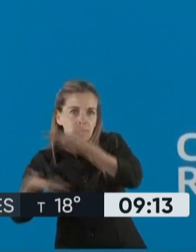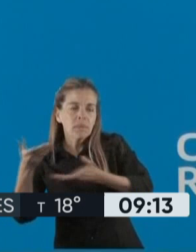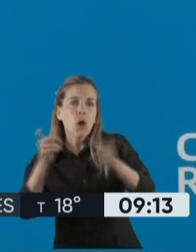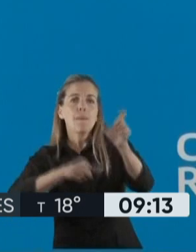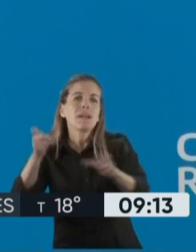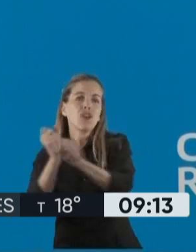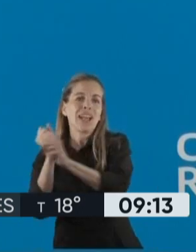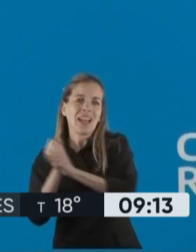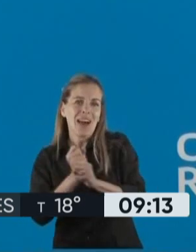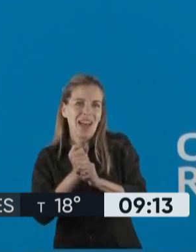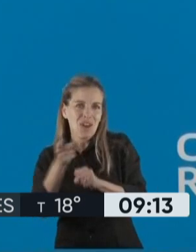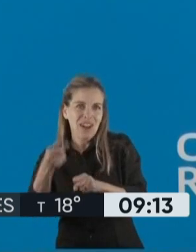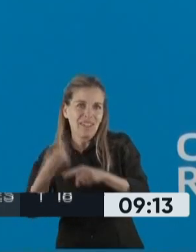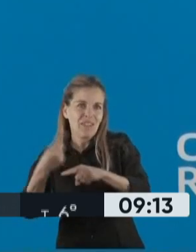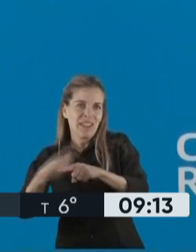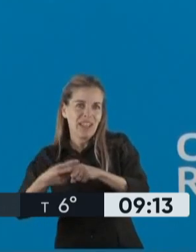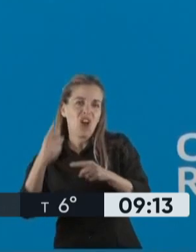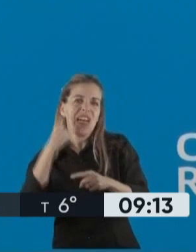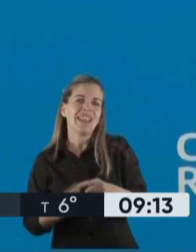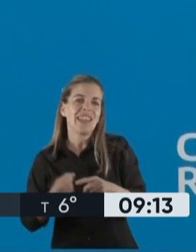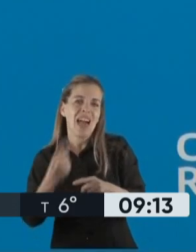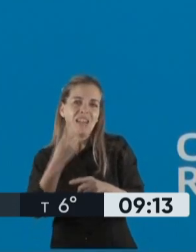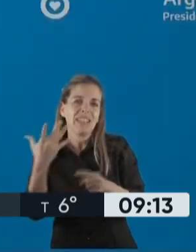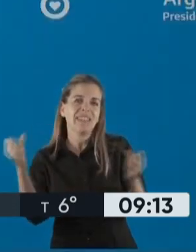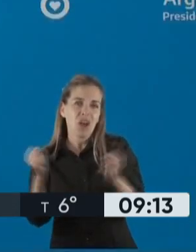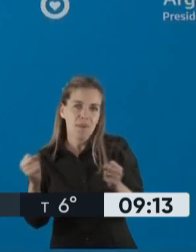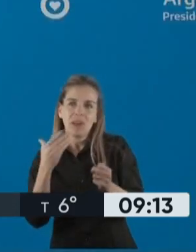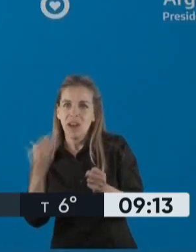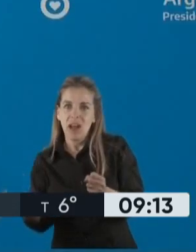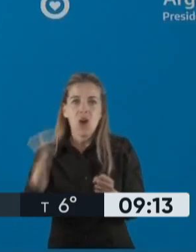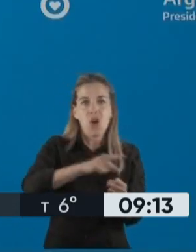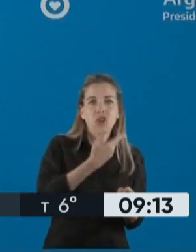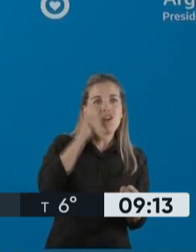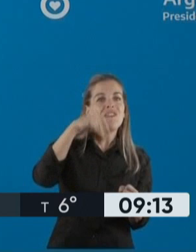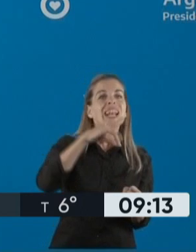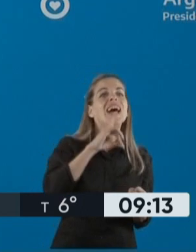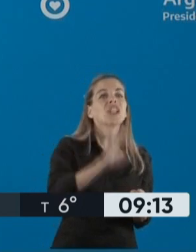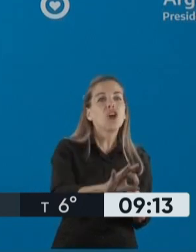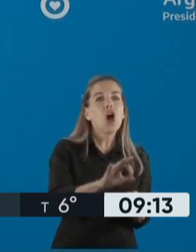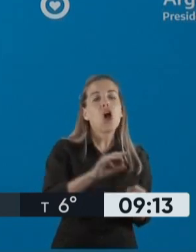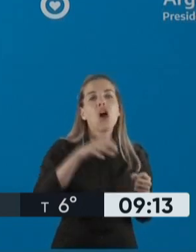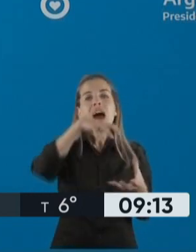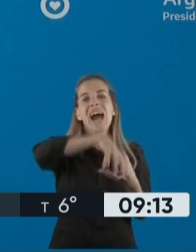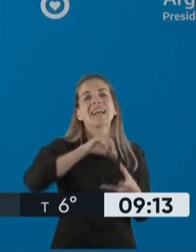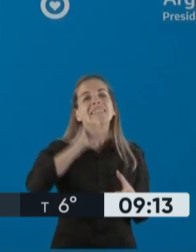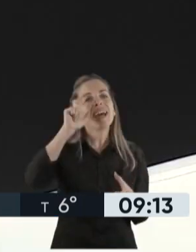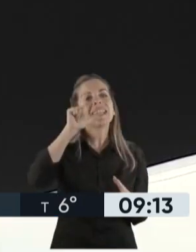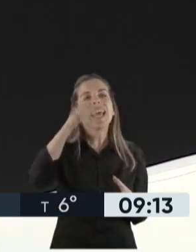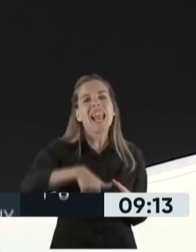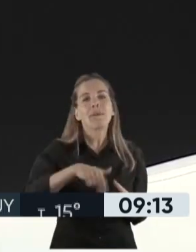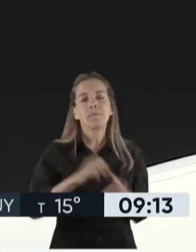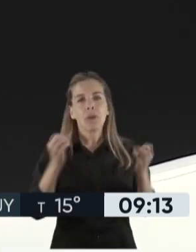trabajadores y trabajadoras el festejo del Día de la Patria. Gracias, Jonathan. Fernando Ramírez de Telam. Buen día, Fernando. Buen día, ministra, ¿cómo le